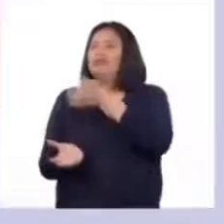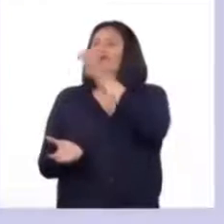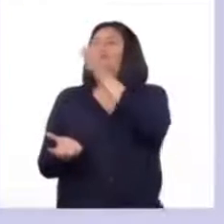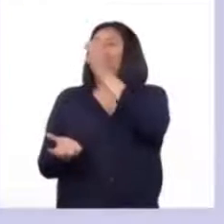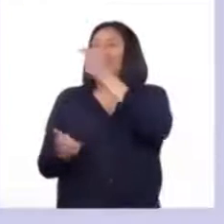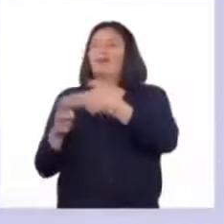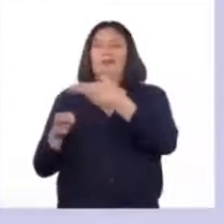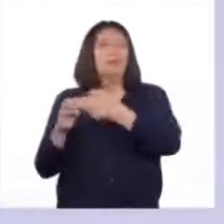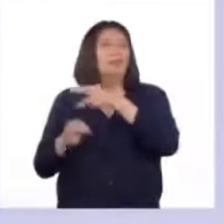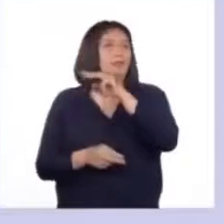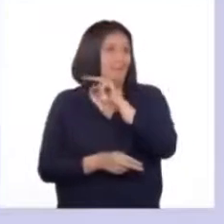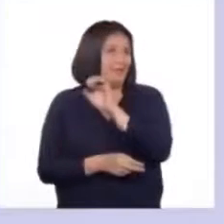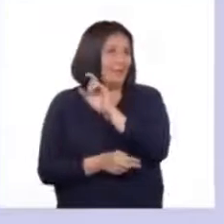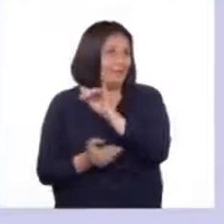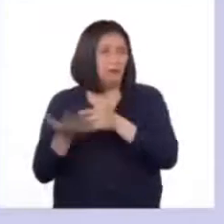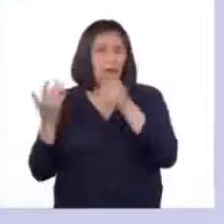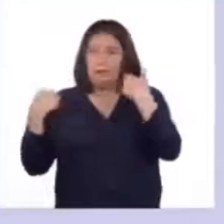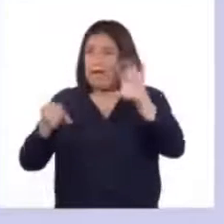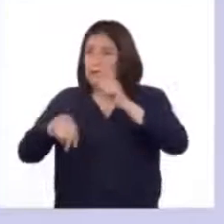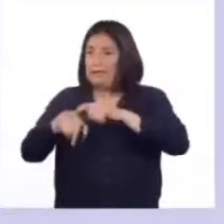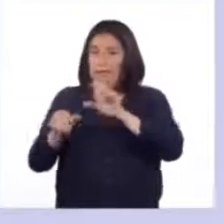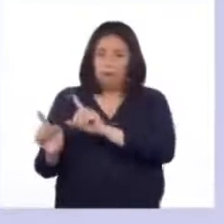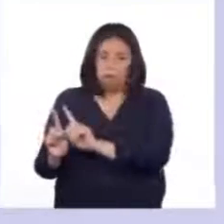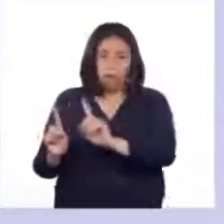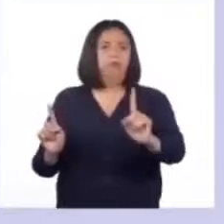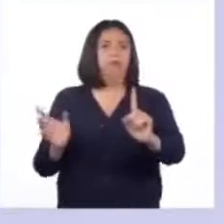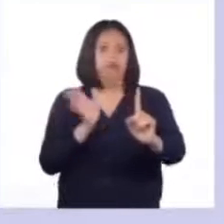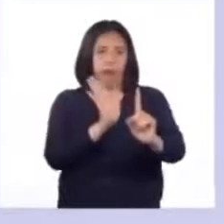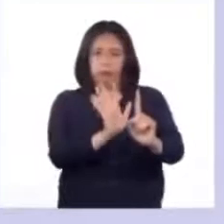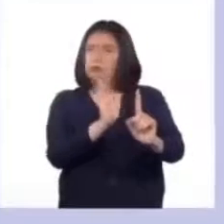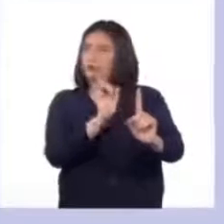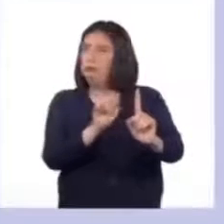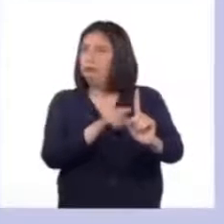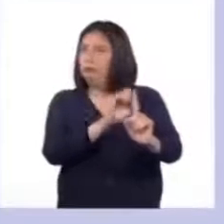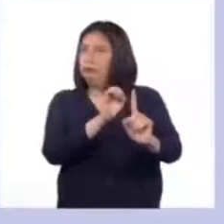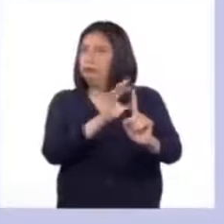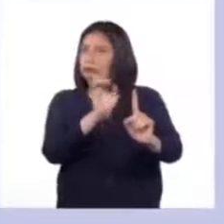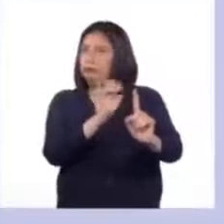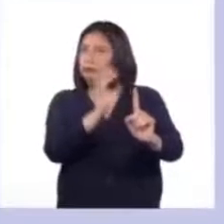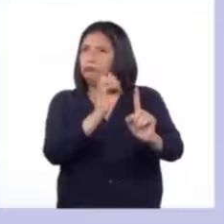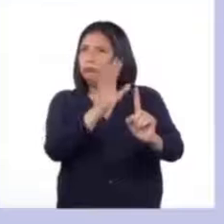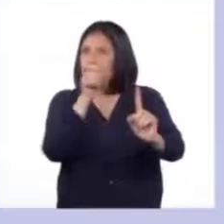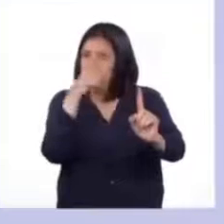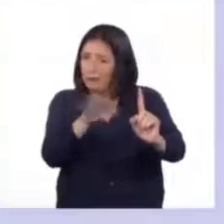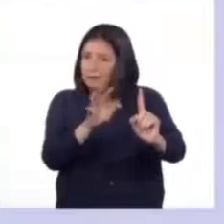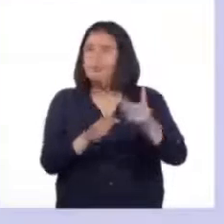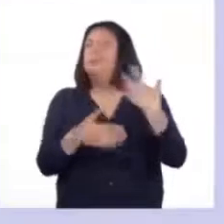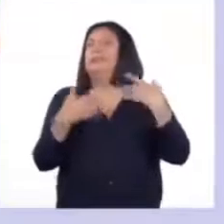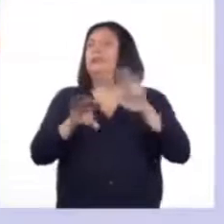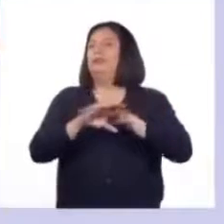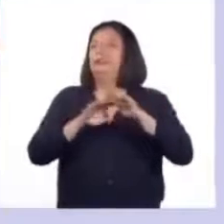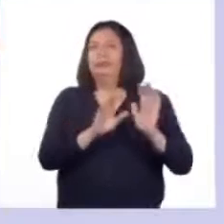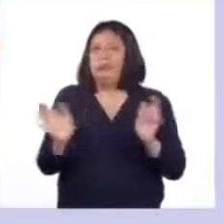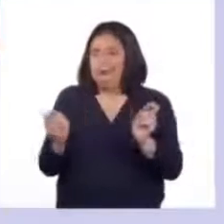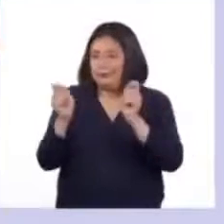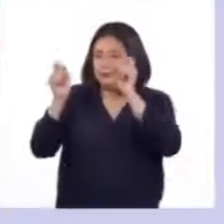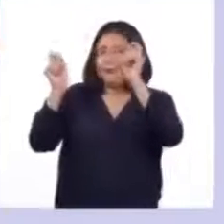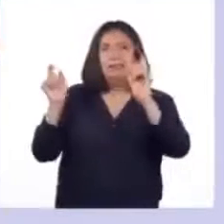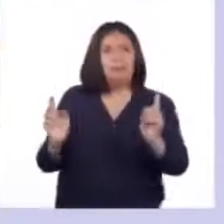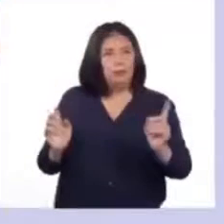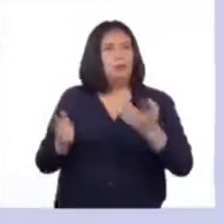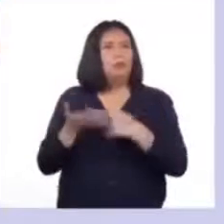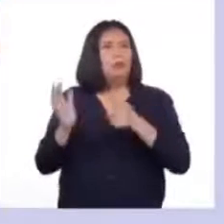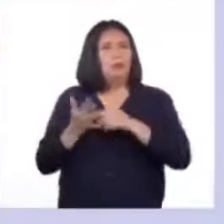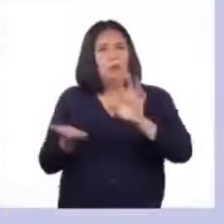Transcurrido el periodo de tiempo determinado, se organiza una gran ceremonia tradicional que